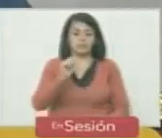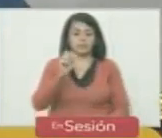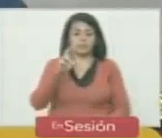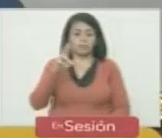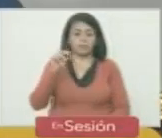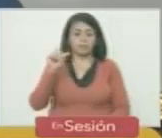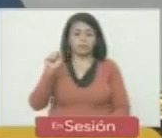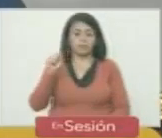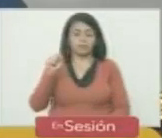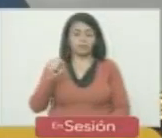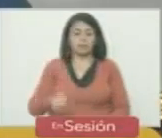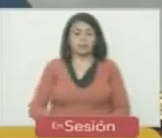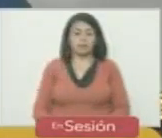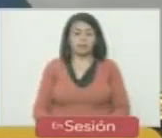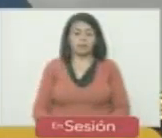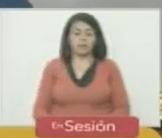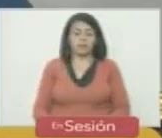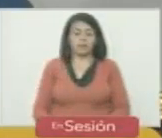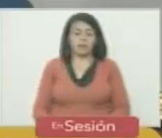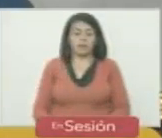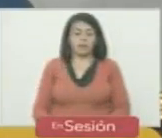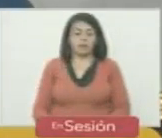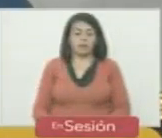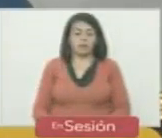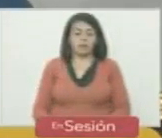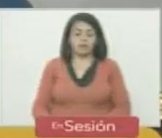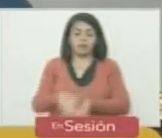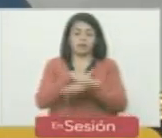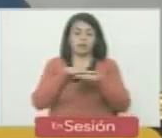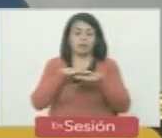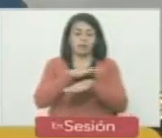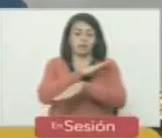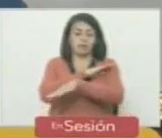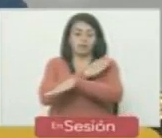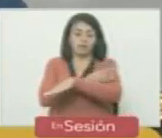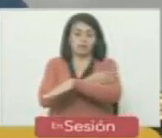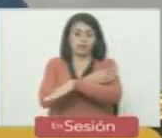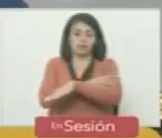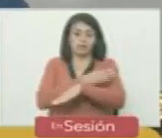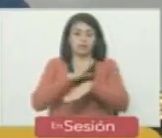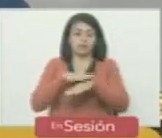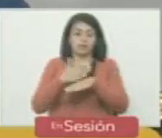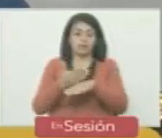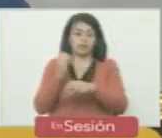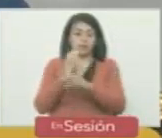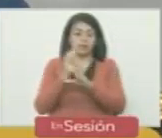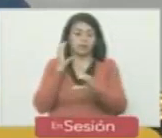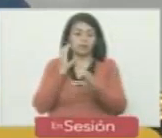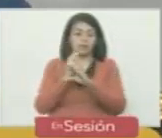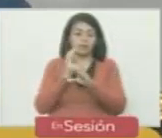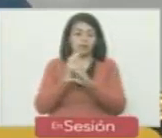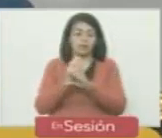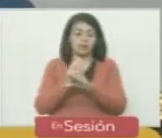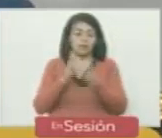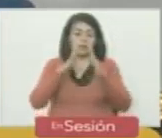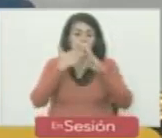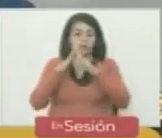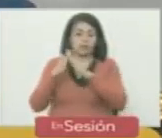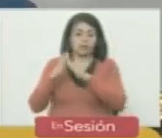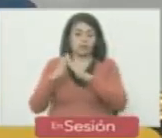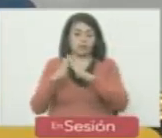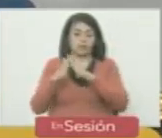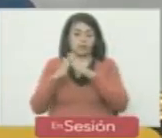Farías, el ministro del Poder Popular para el Transporte y las